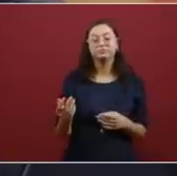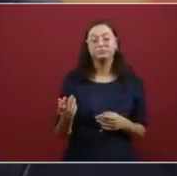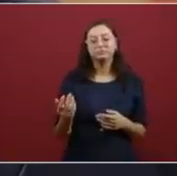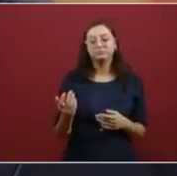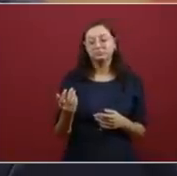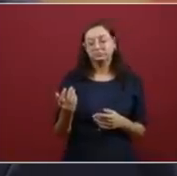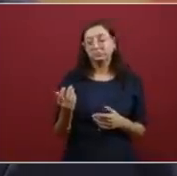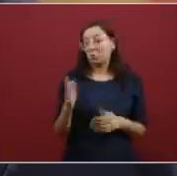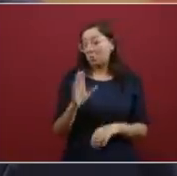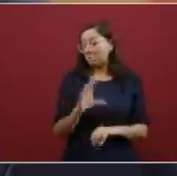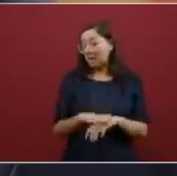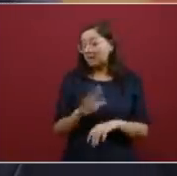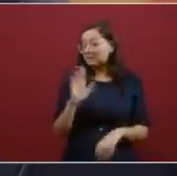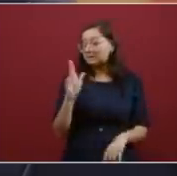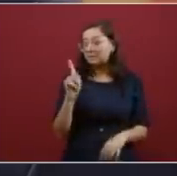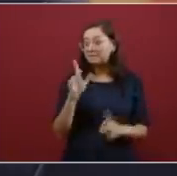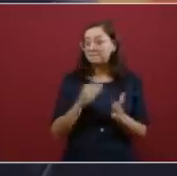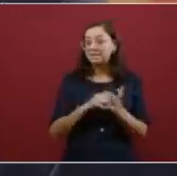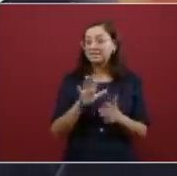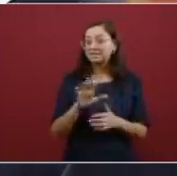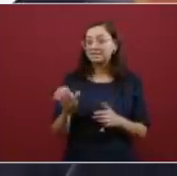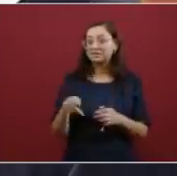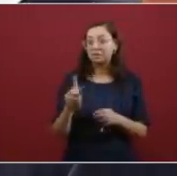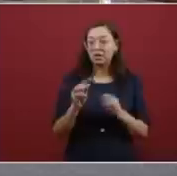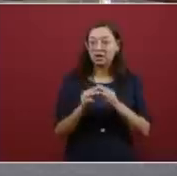o un poco más,